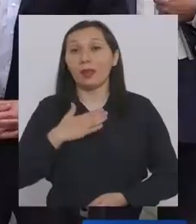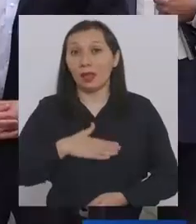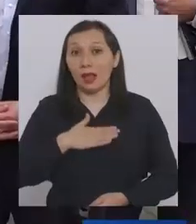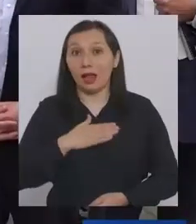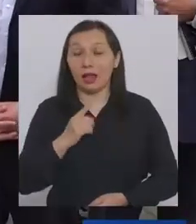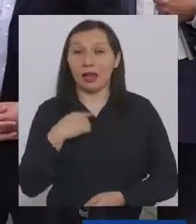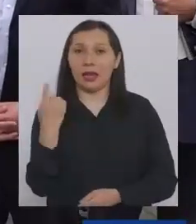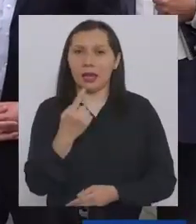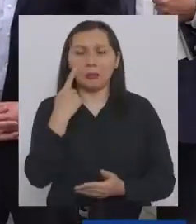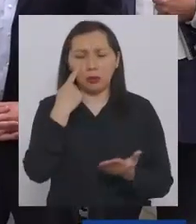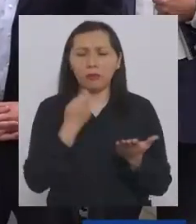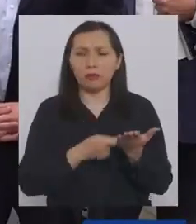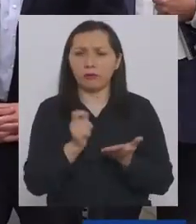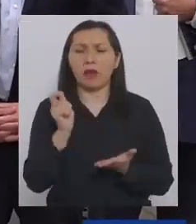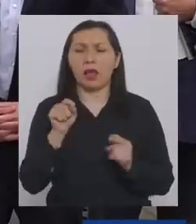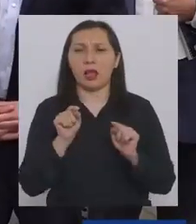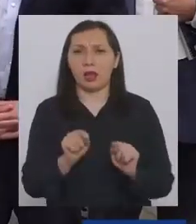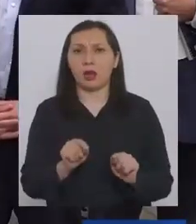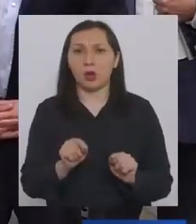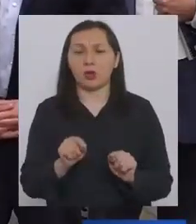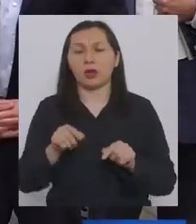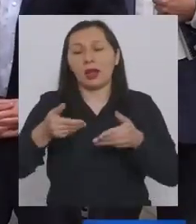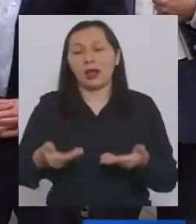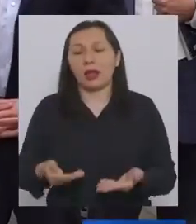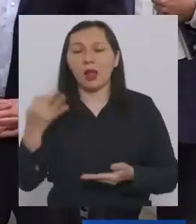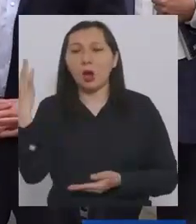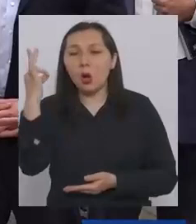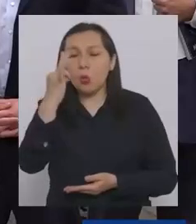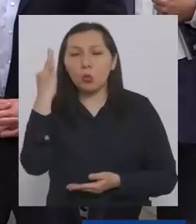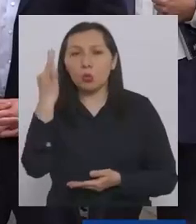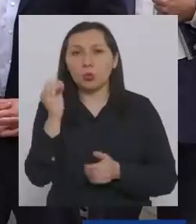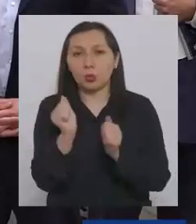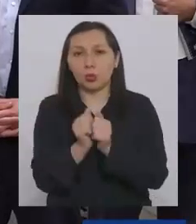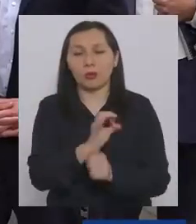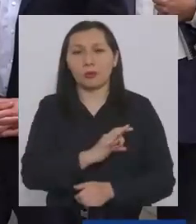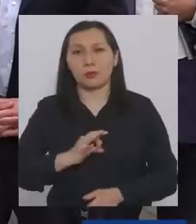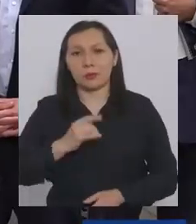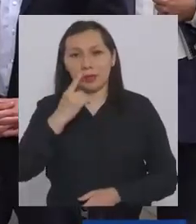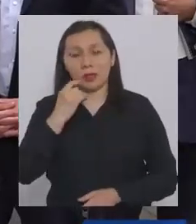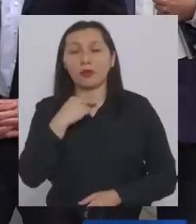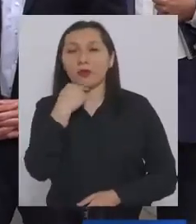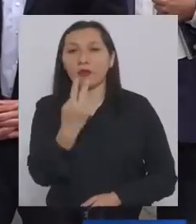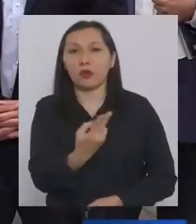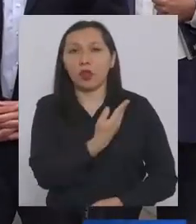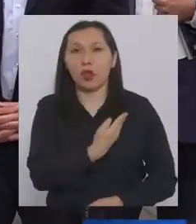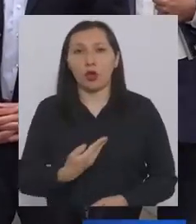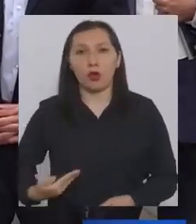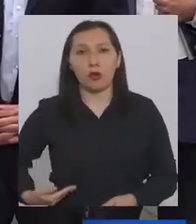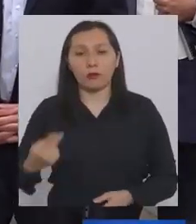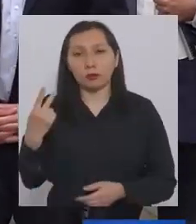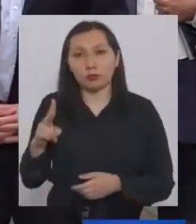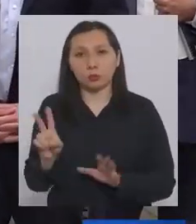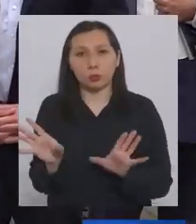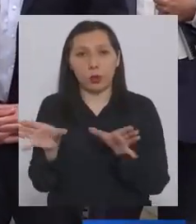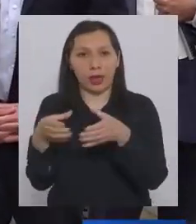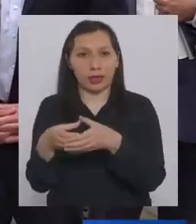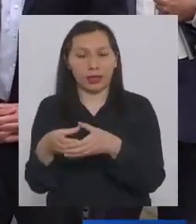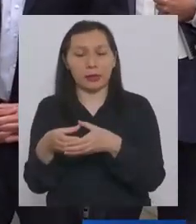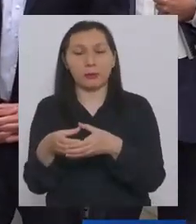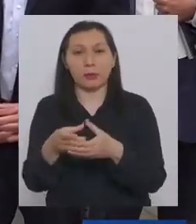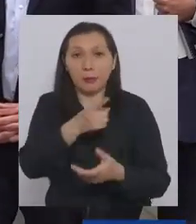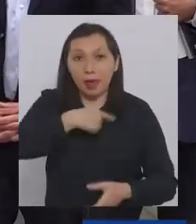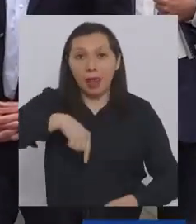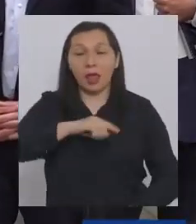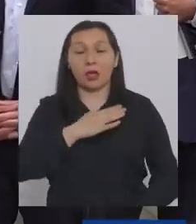Queremos valorar esta reunión que hemos sostenido con el ministro vocero gobierno y su equipo.